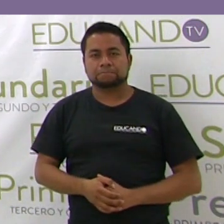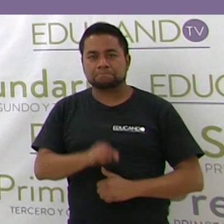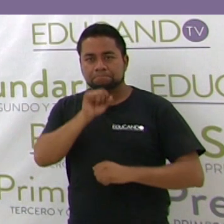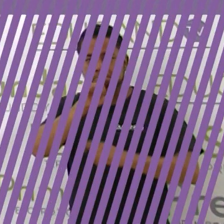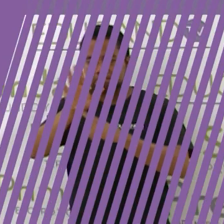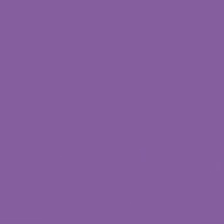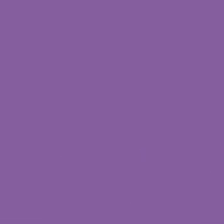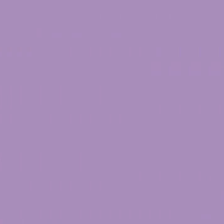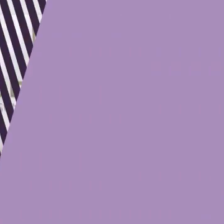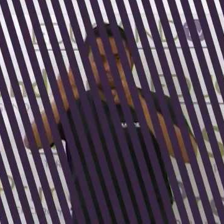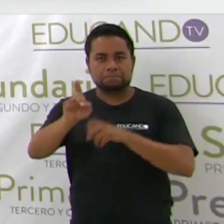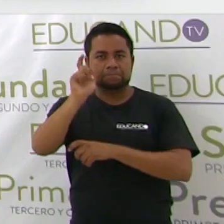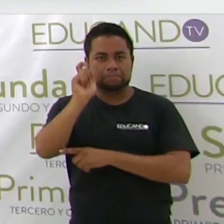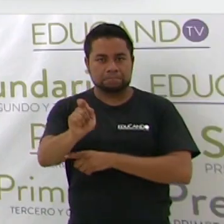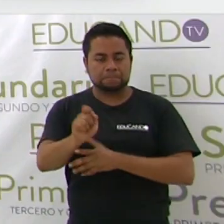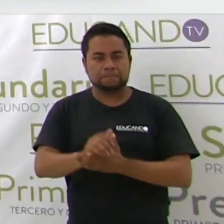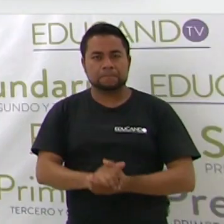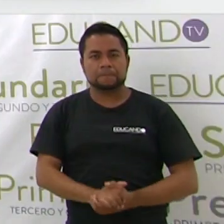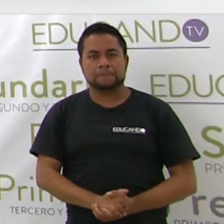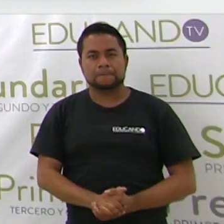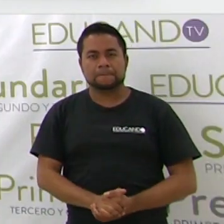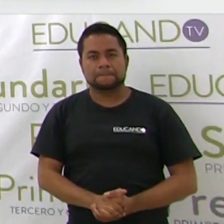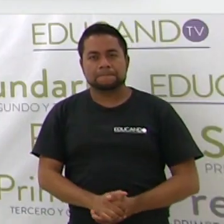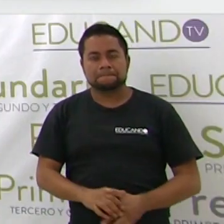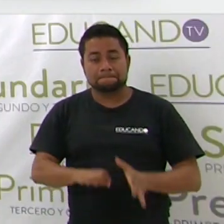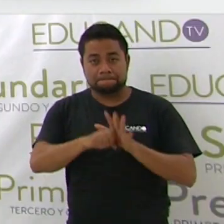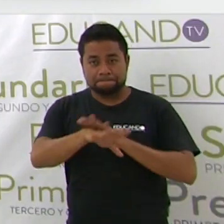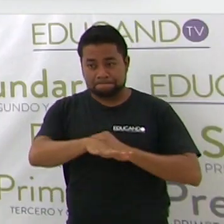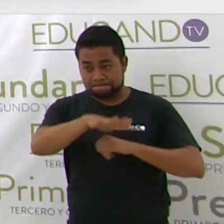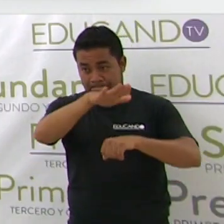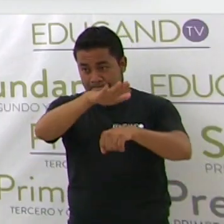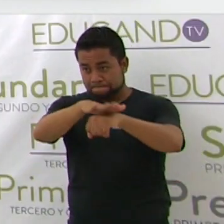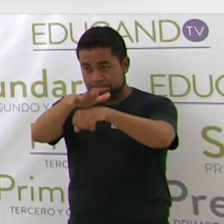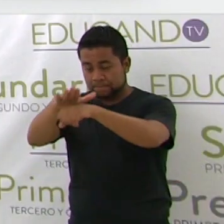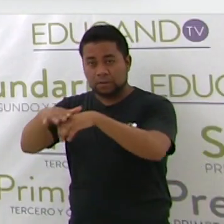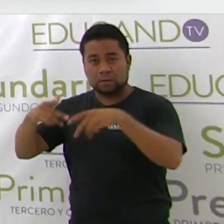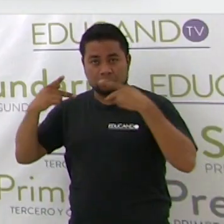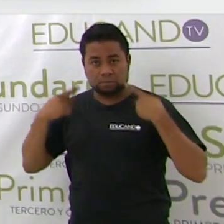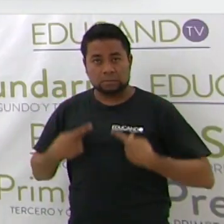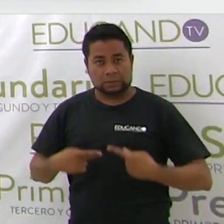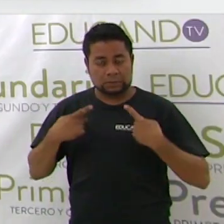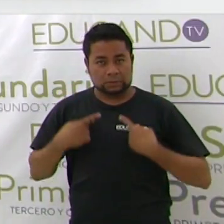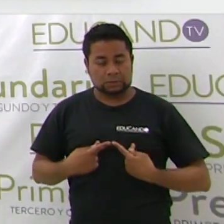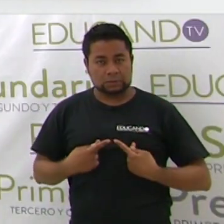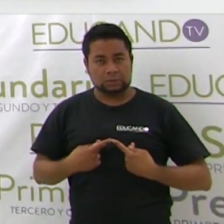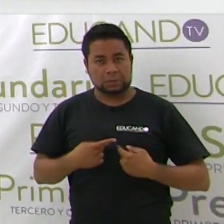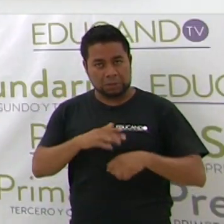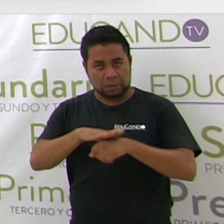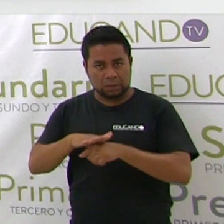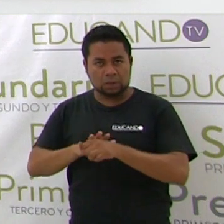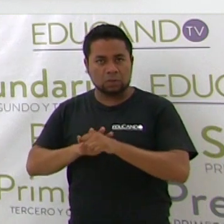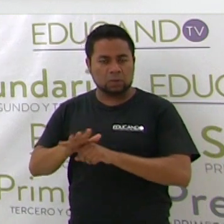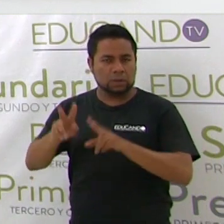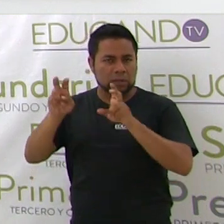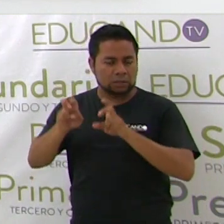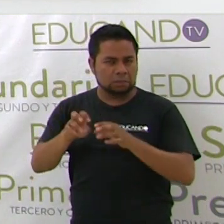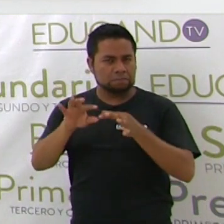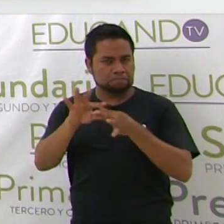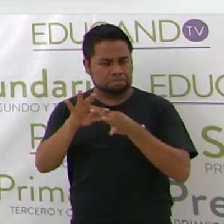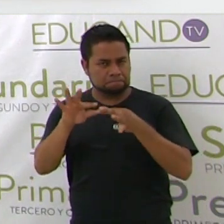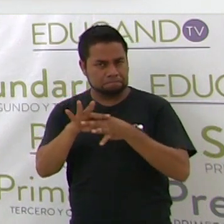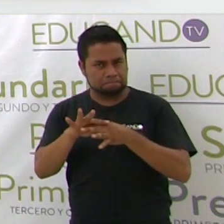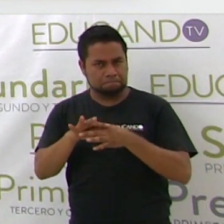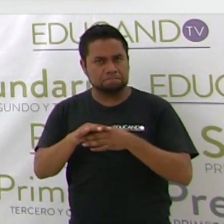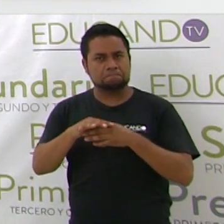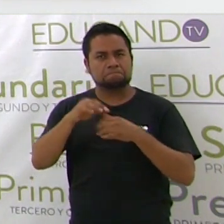tema. Es decir, decirle al público de qué vamos a hablarles,